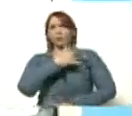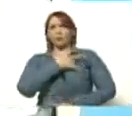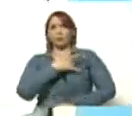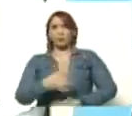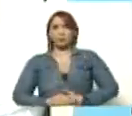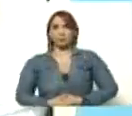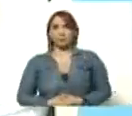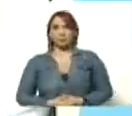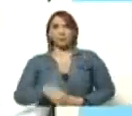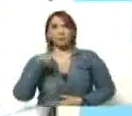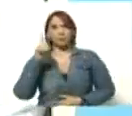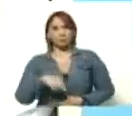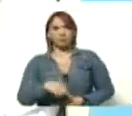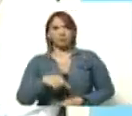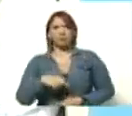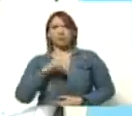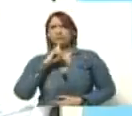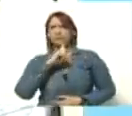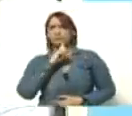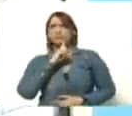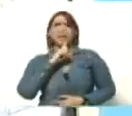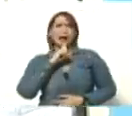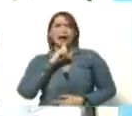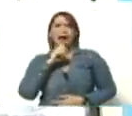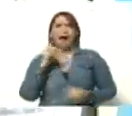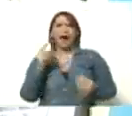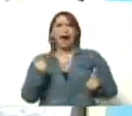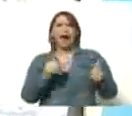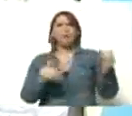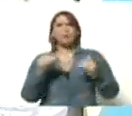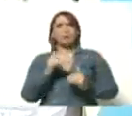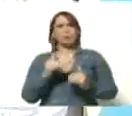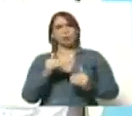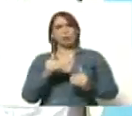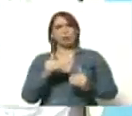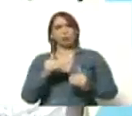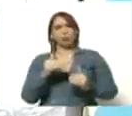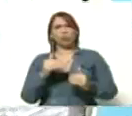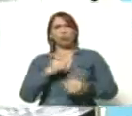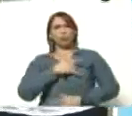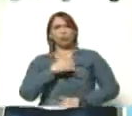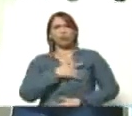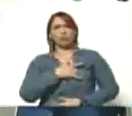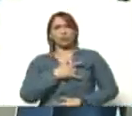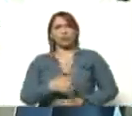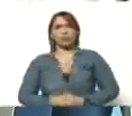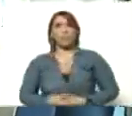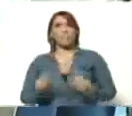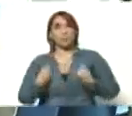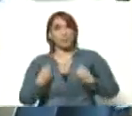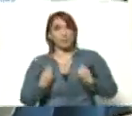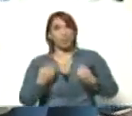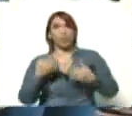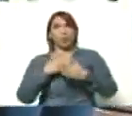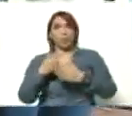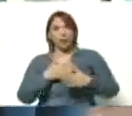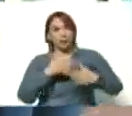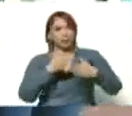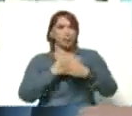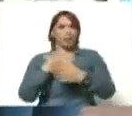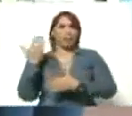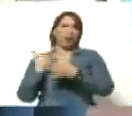Existía también la prueba, la llamada prueba de actitud académica. Ahorita le voy a dar la palabra a Sandra, que vivió y compartimos época en la